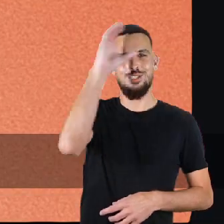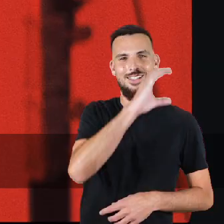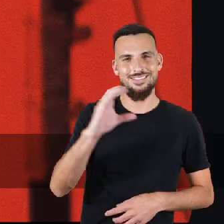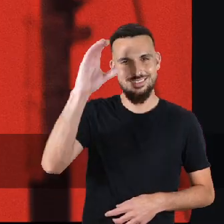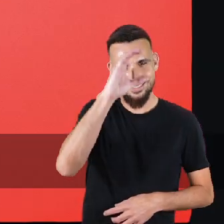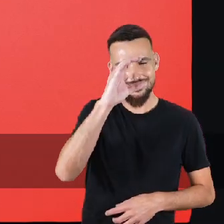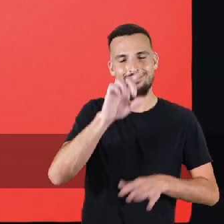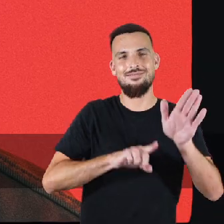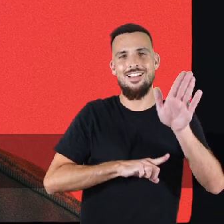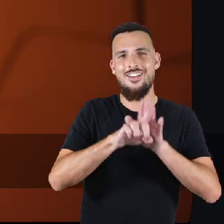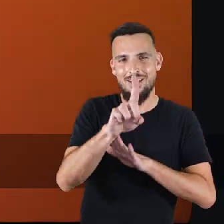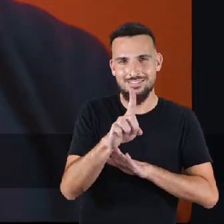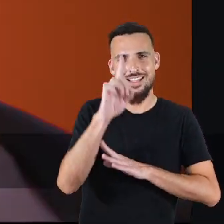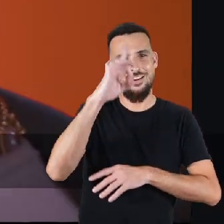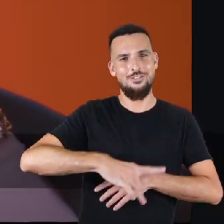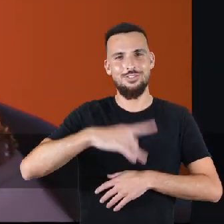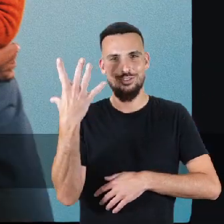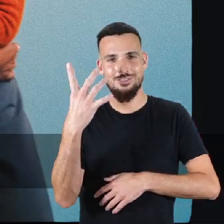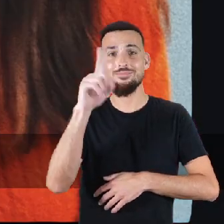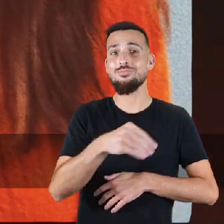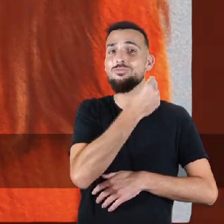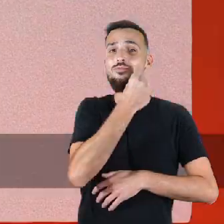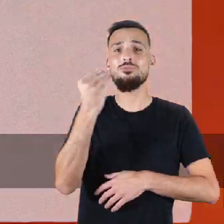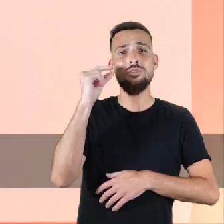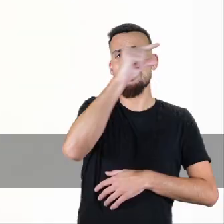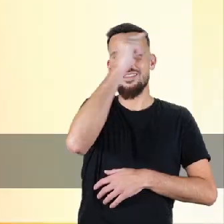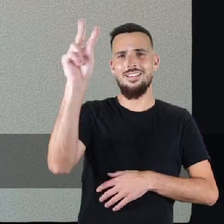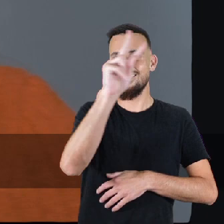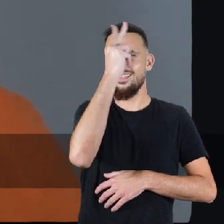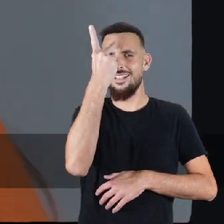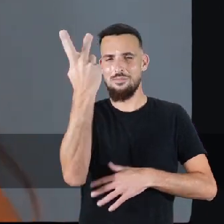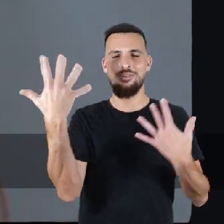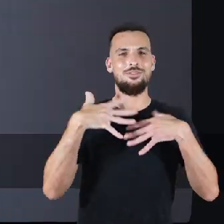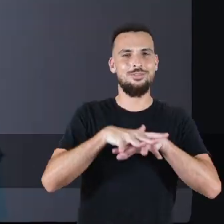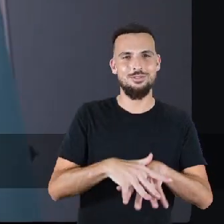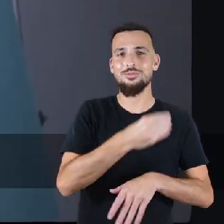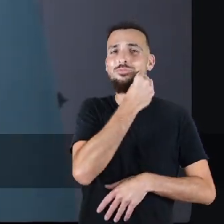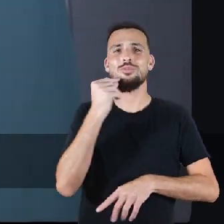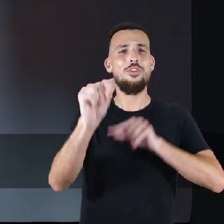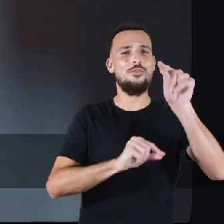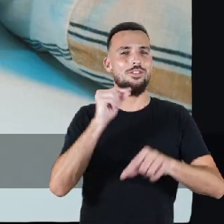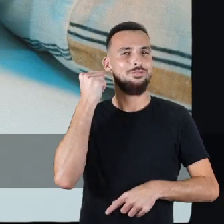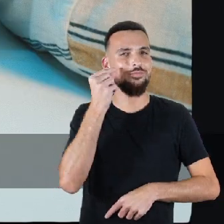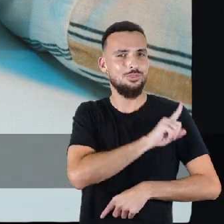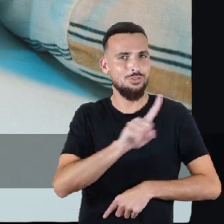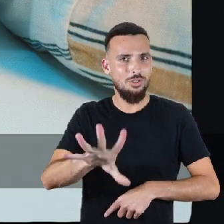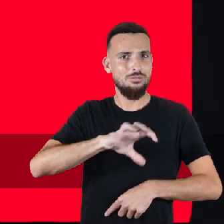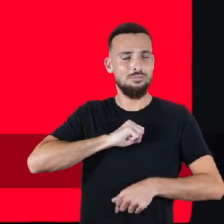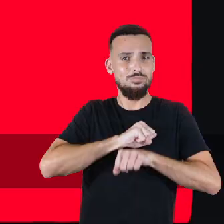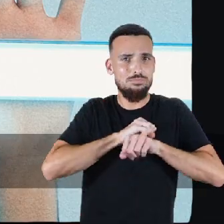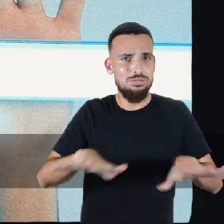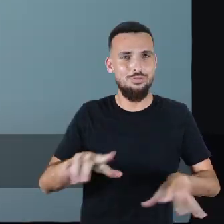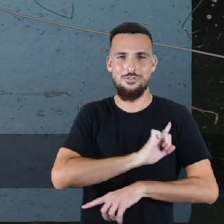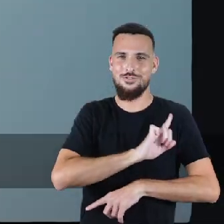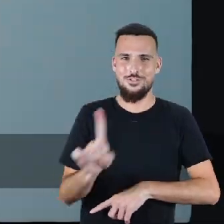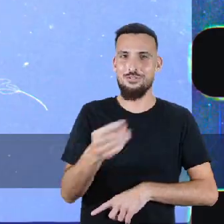Un beso a la ciencia, al avance, a la innovación. Un beso al cambio de mentalidad y a la inclusión. Un beso a los tratamientos que hacen que indetectable sea igual